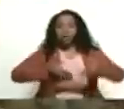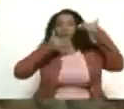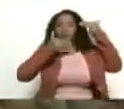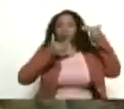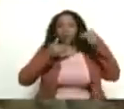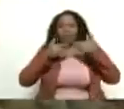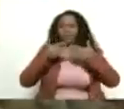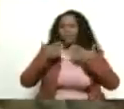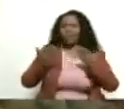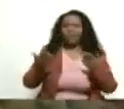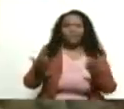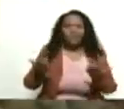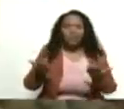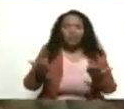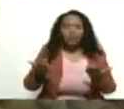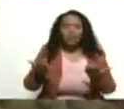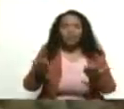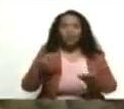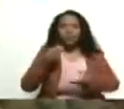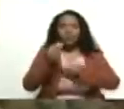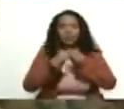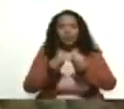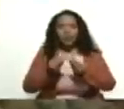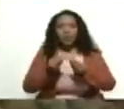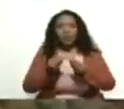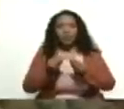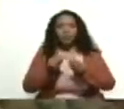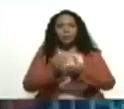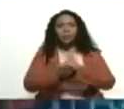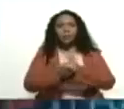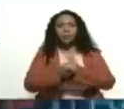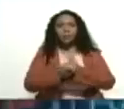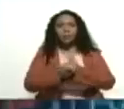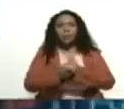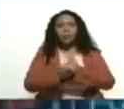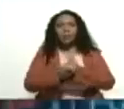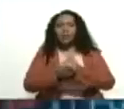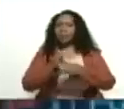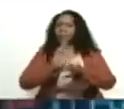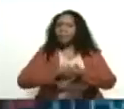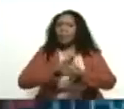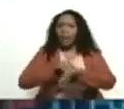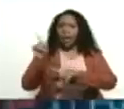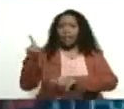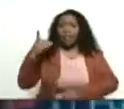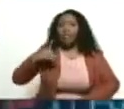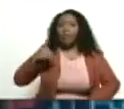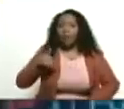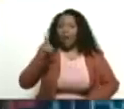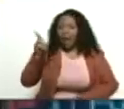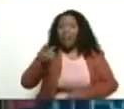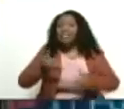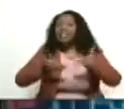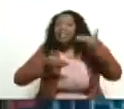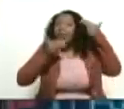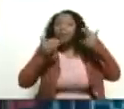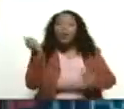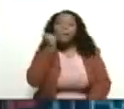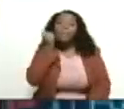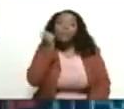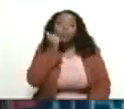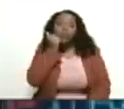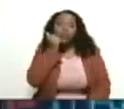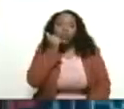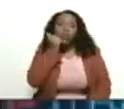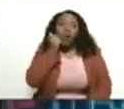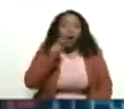era ni siquiera un caso de lawfare. Porque Alex Saab fue secuestrado sin que hubiera